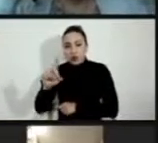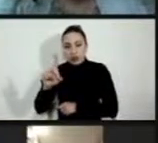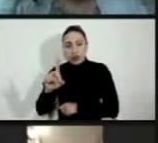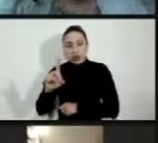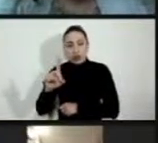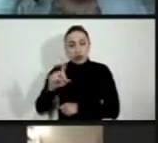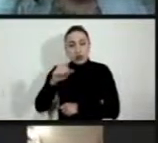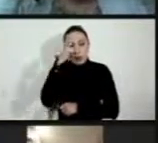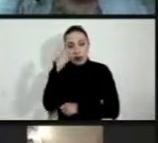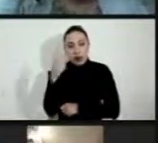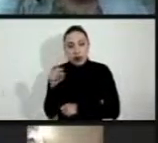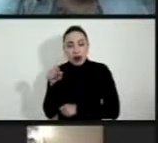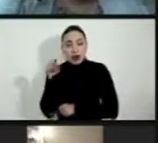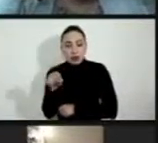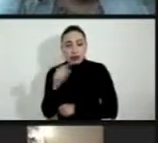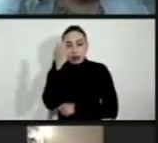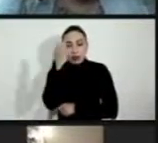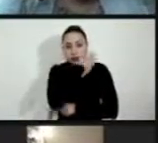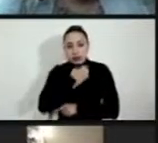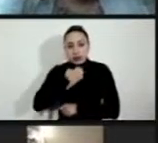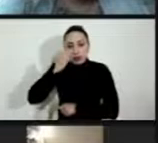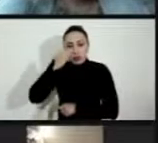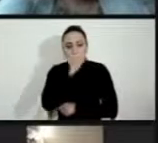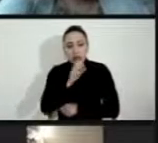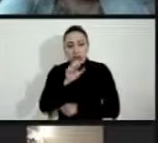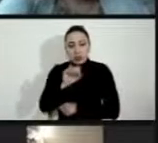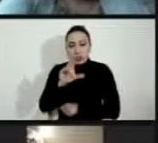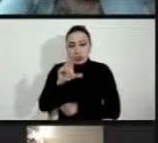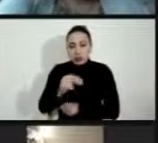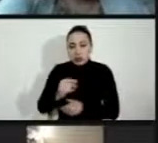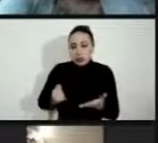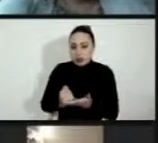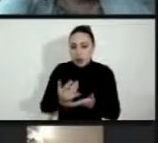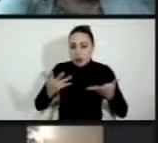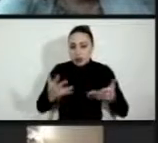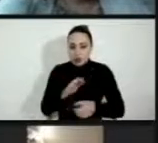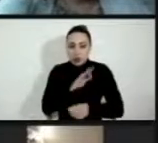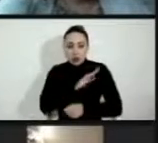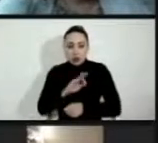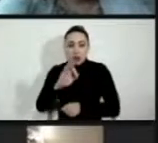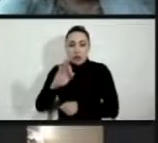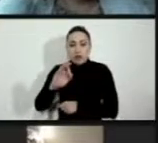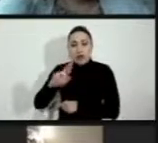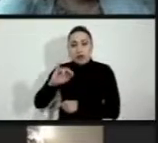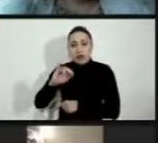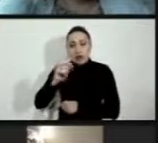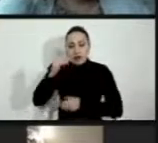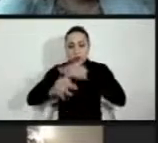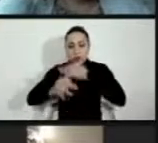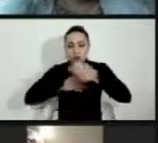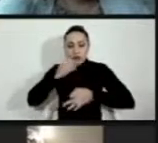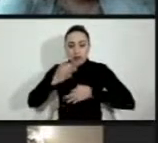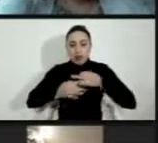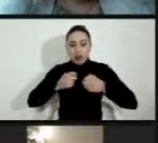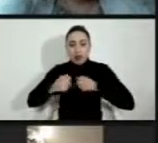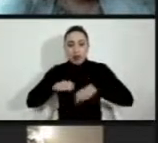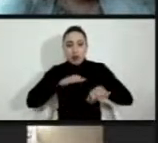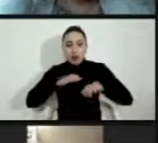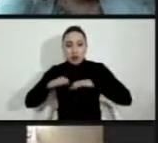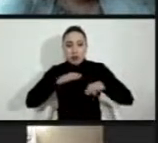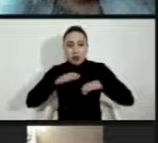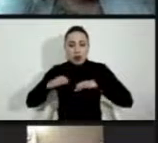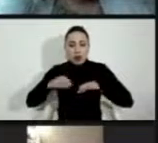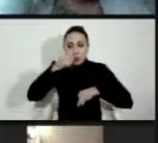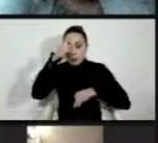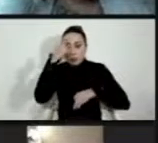analice la posibilidad de generar ferias de empleo virtuales como medida adicional para la reactivación